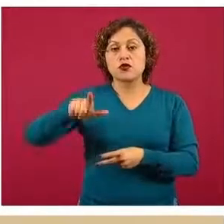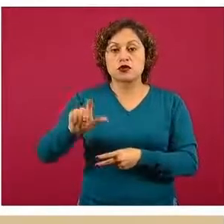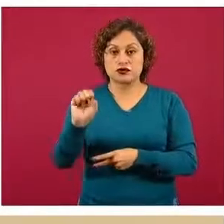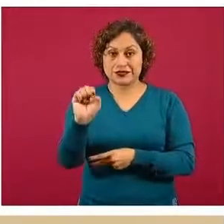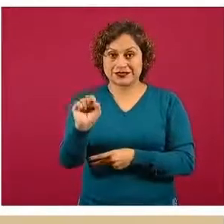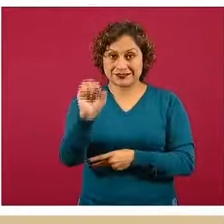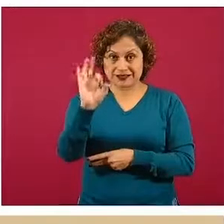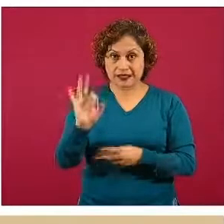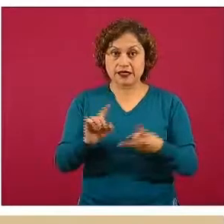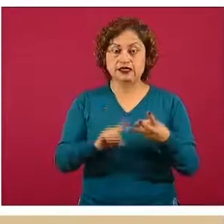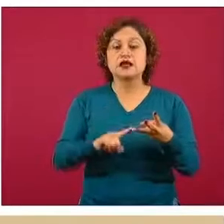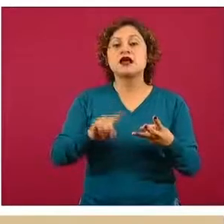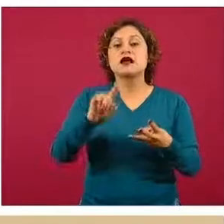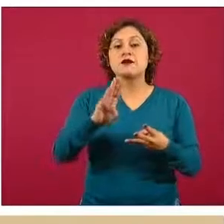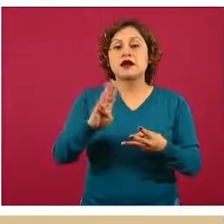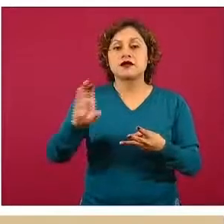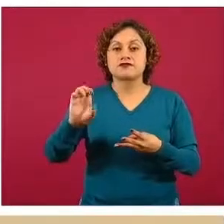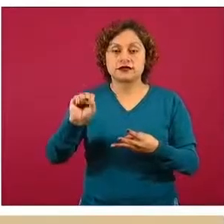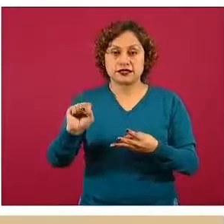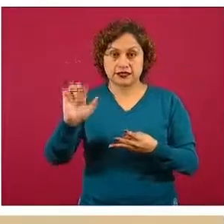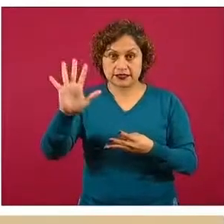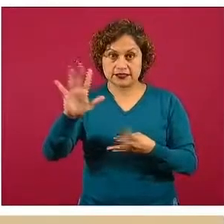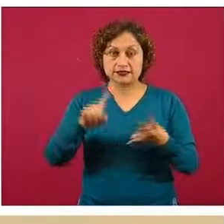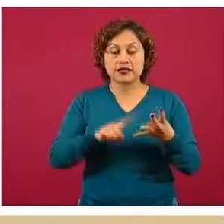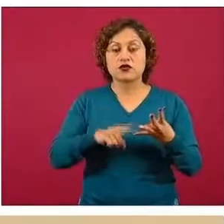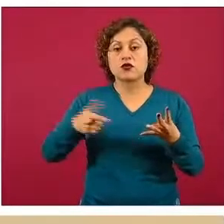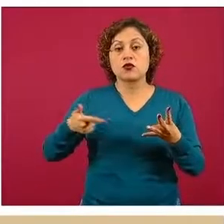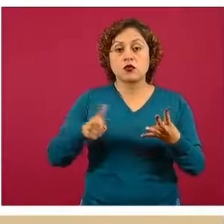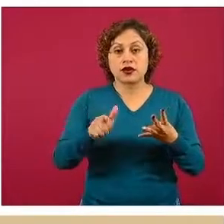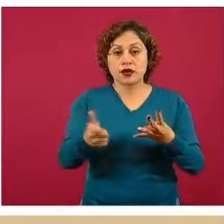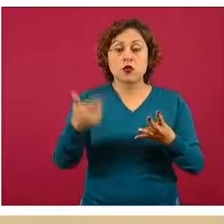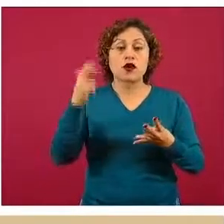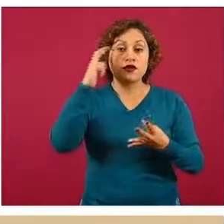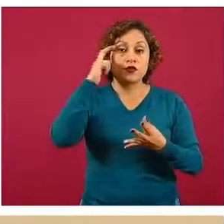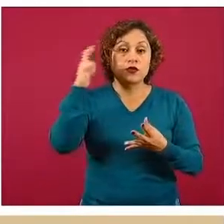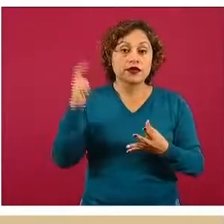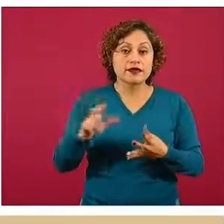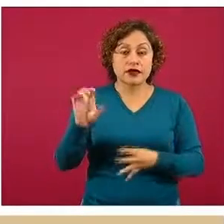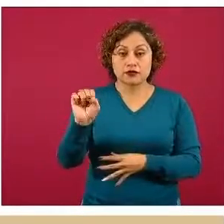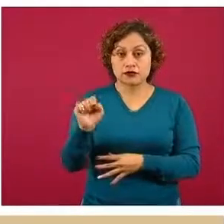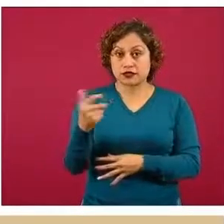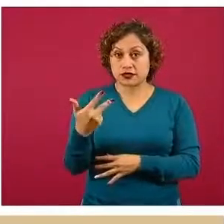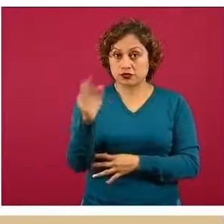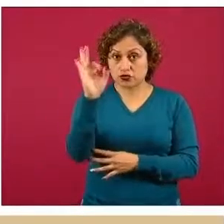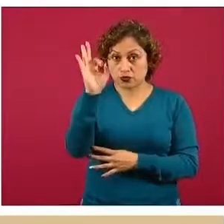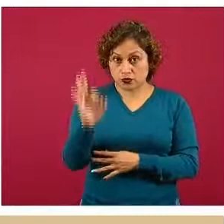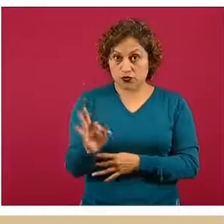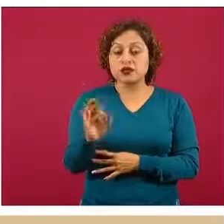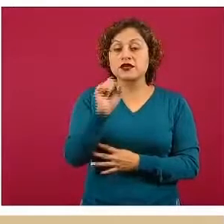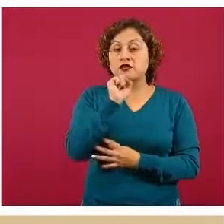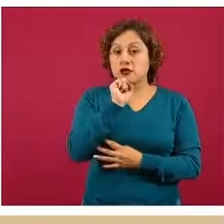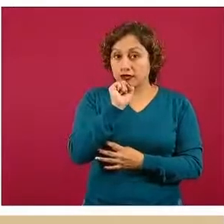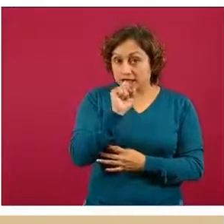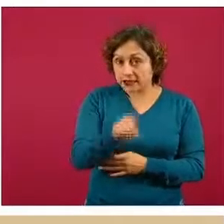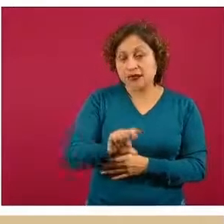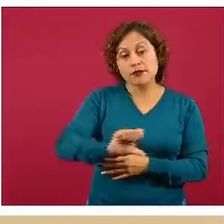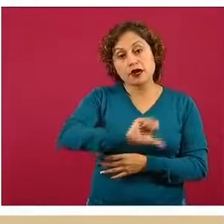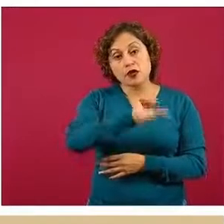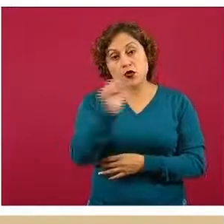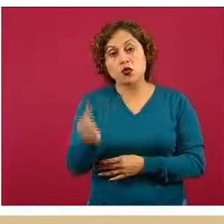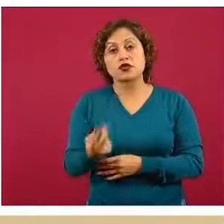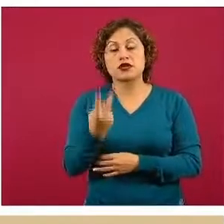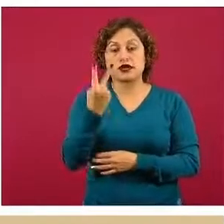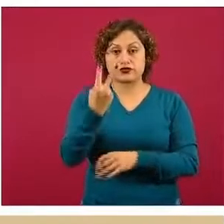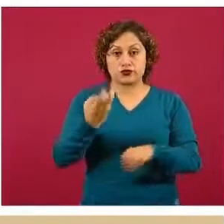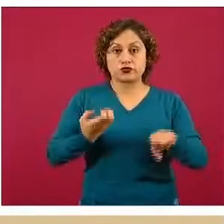Baja California 65%, Guanajuato y Hidalgo con un 68%. Y así también tenemos 2 entidades